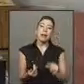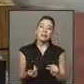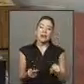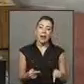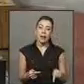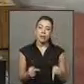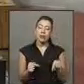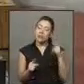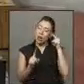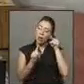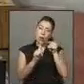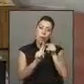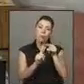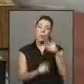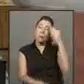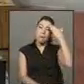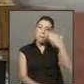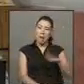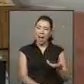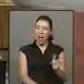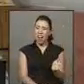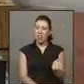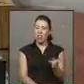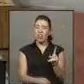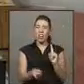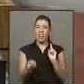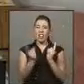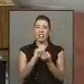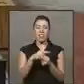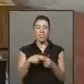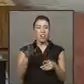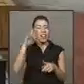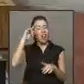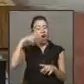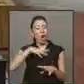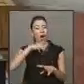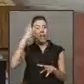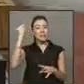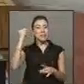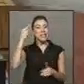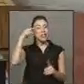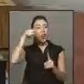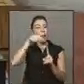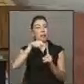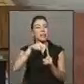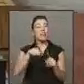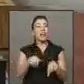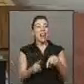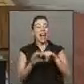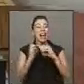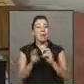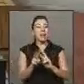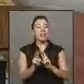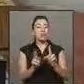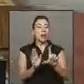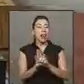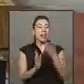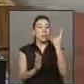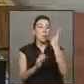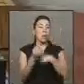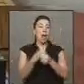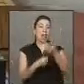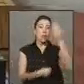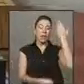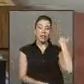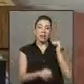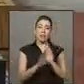apunta en el sentido inverso del espíritu con que esta misma Cámara legisló hace ya un año. He dicho, señor